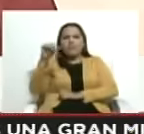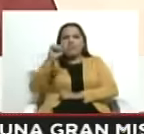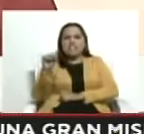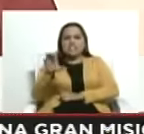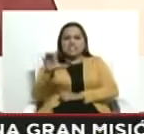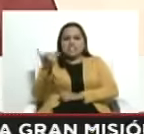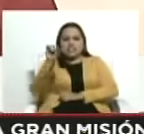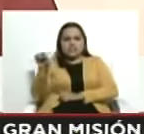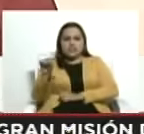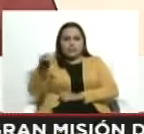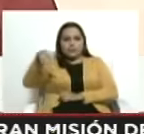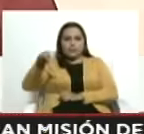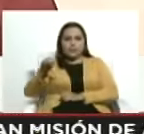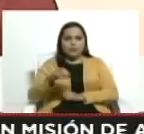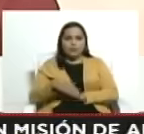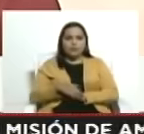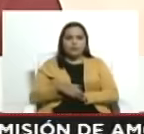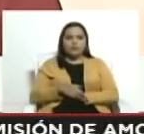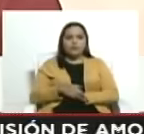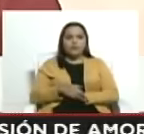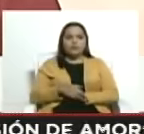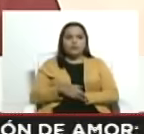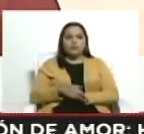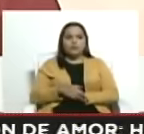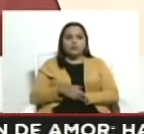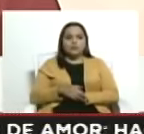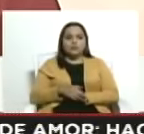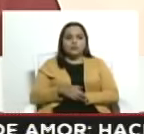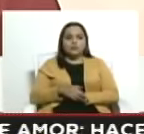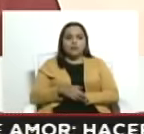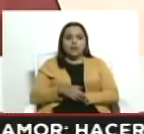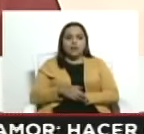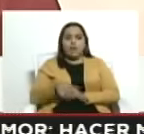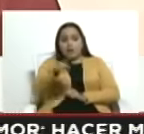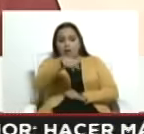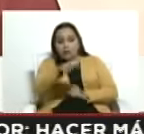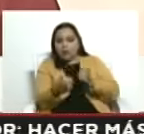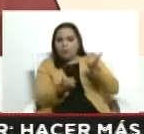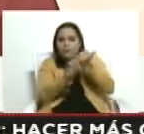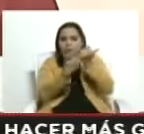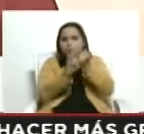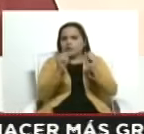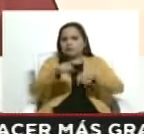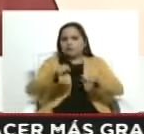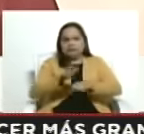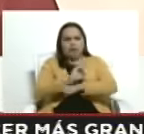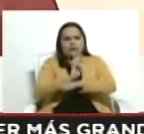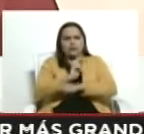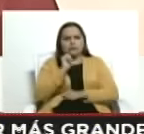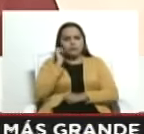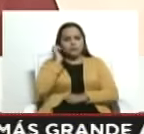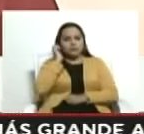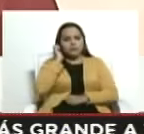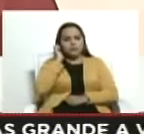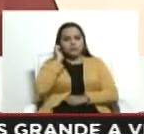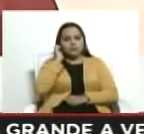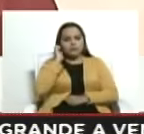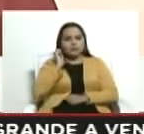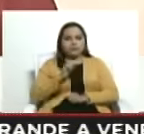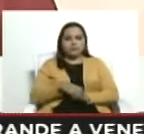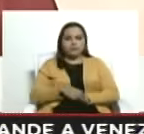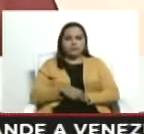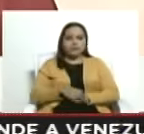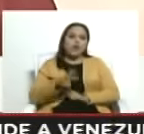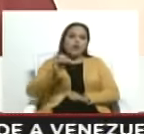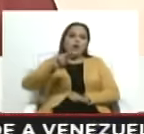Los fascistas. Sí, ellos se ubican, toman partido inmediatamente. Inmediatamente. Que las